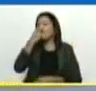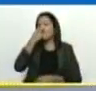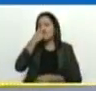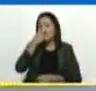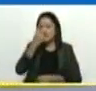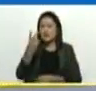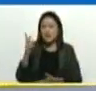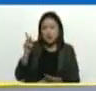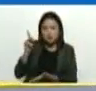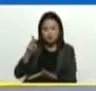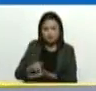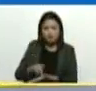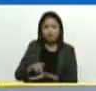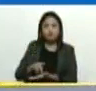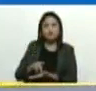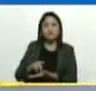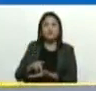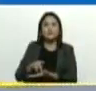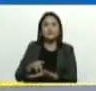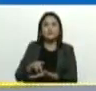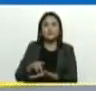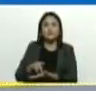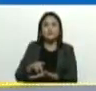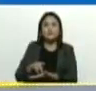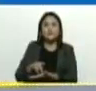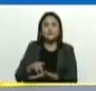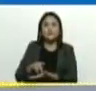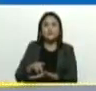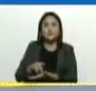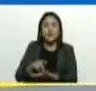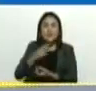mi vida". Y sobre Fidel expresó: